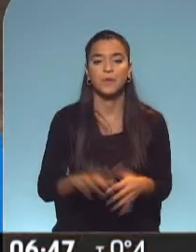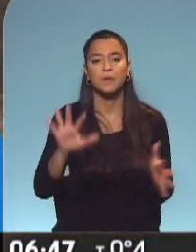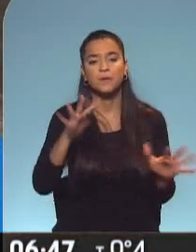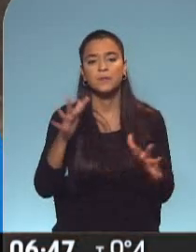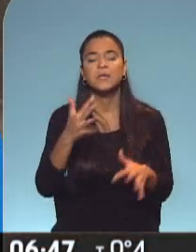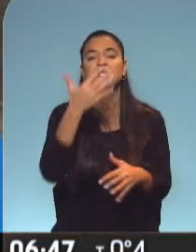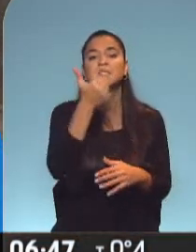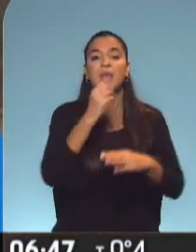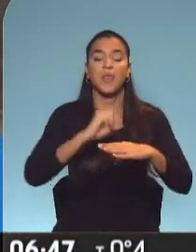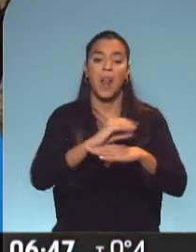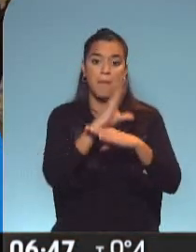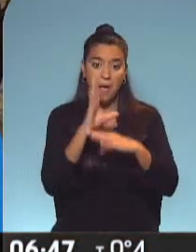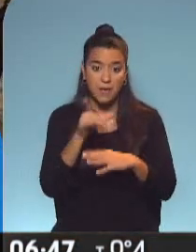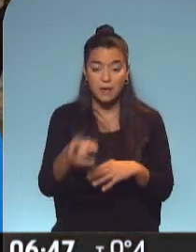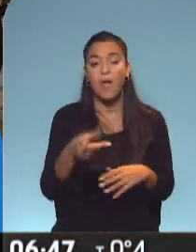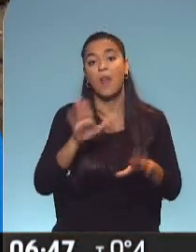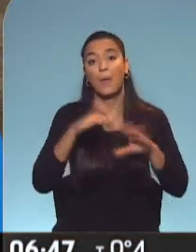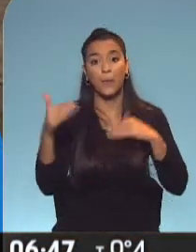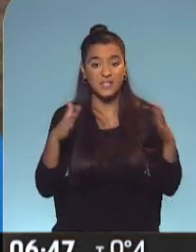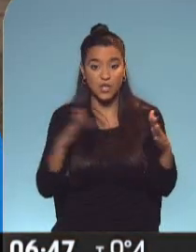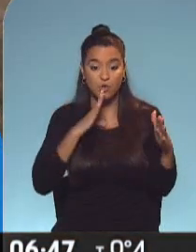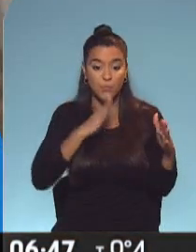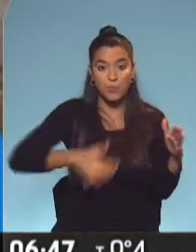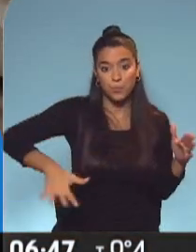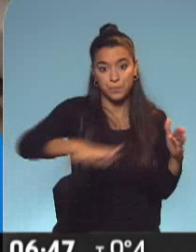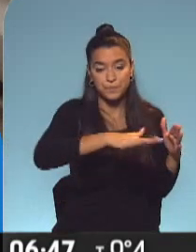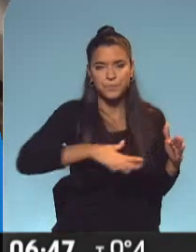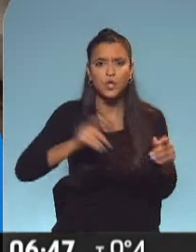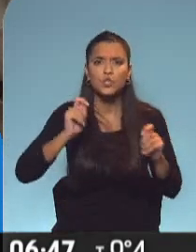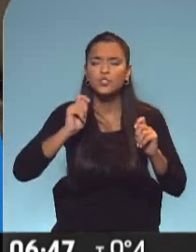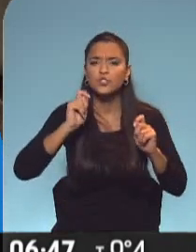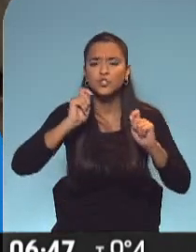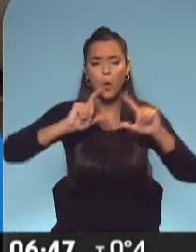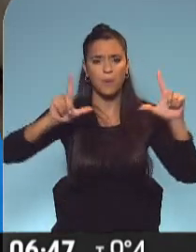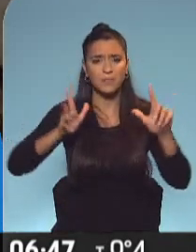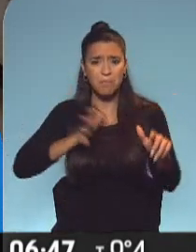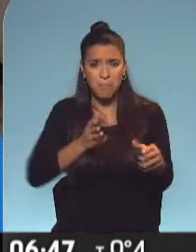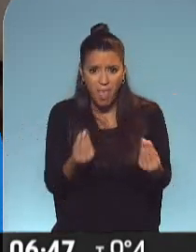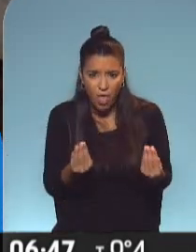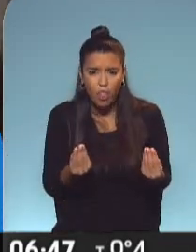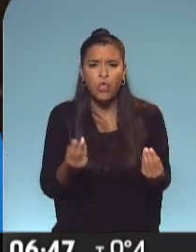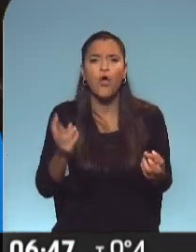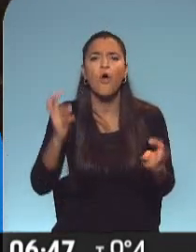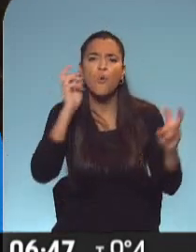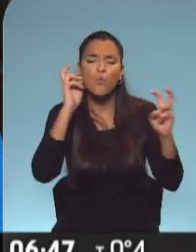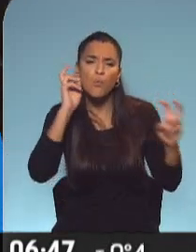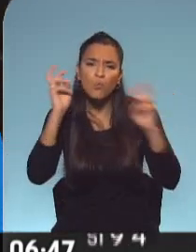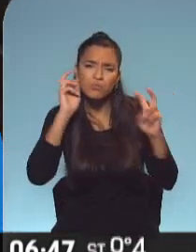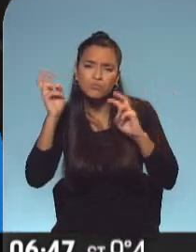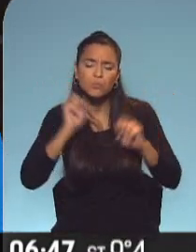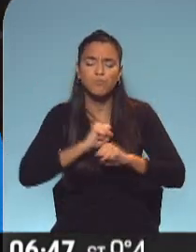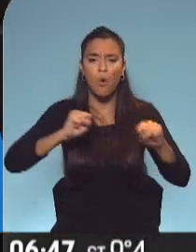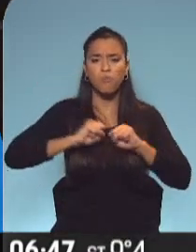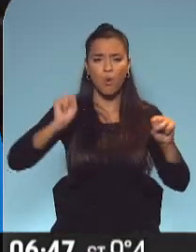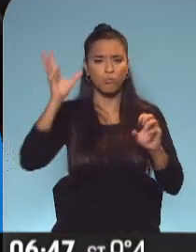Alrededor de las 6 de la mañana, vecinos del barrio porteño de Villa Crespo se vieron sorprendidos y atemorizados al escuchar fuertes explosiones y